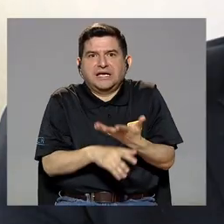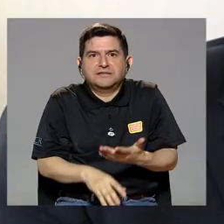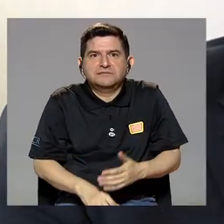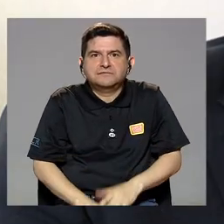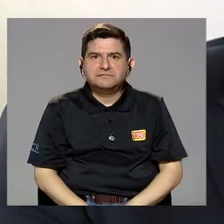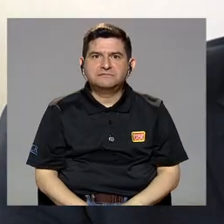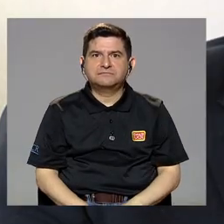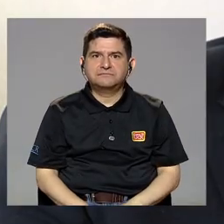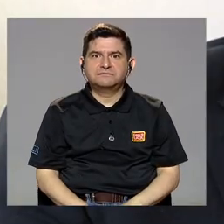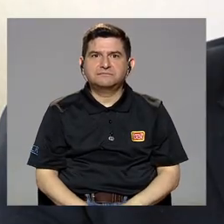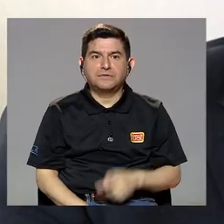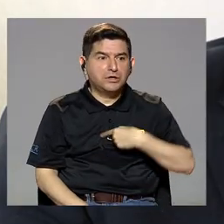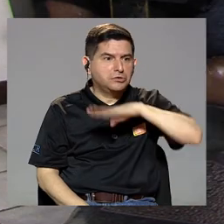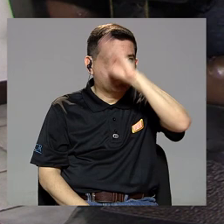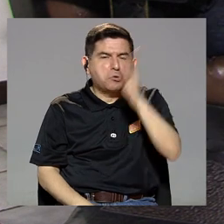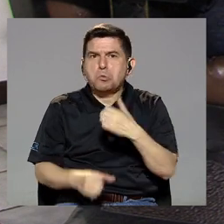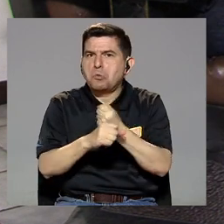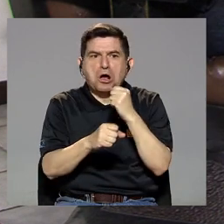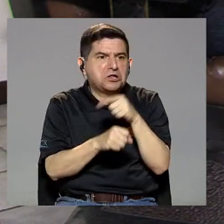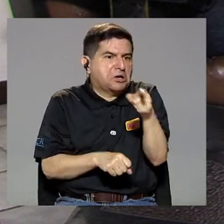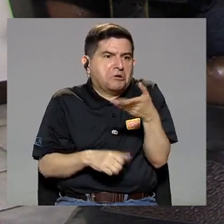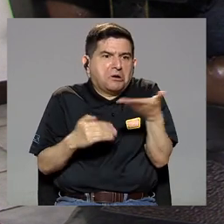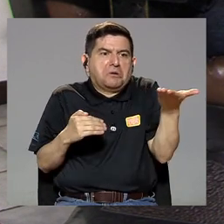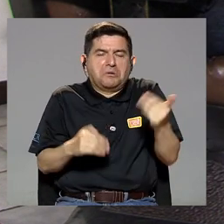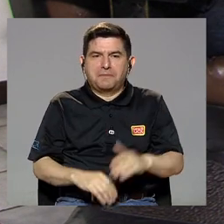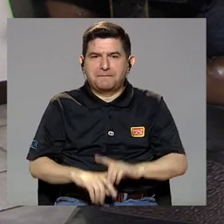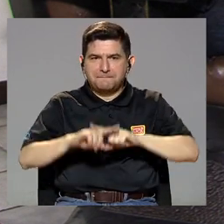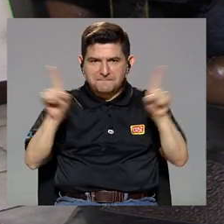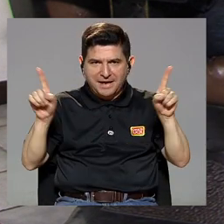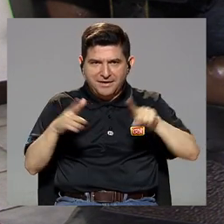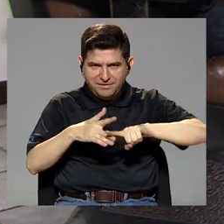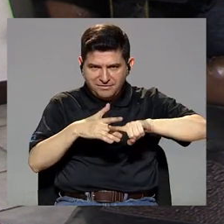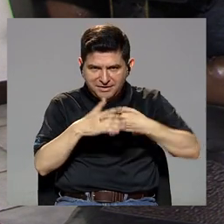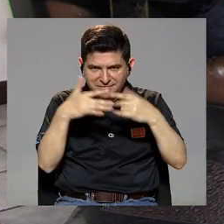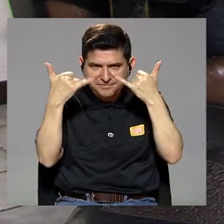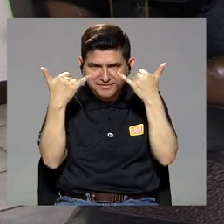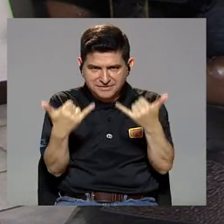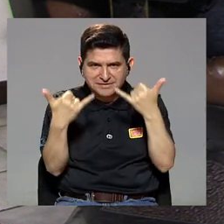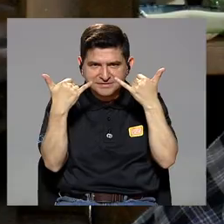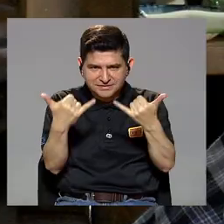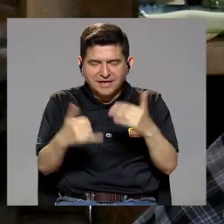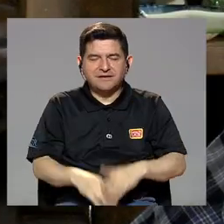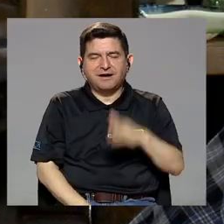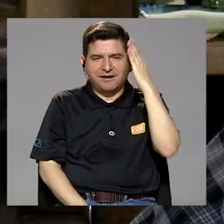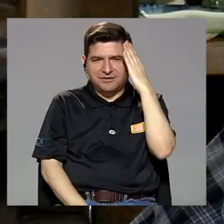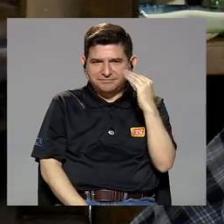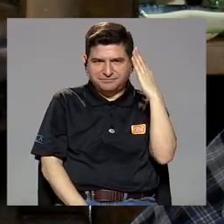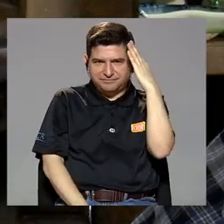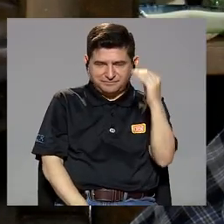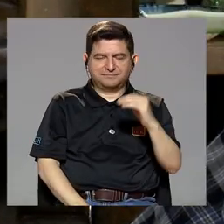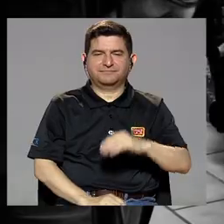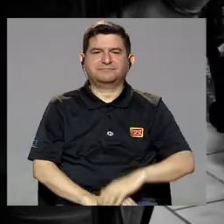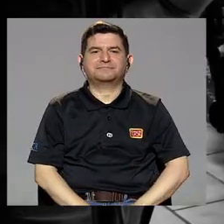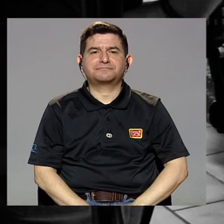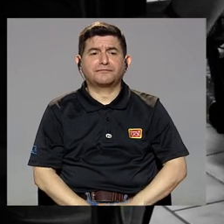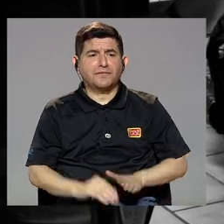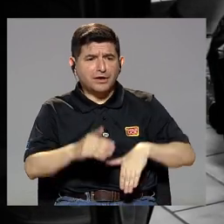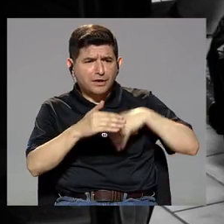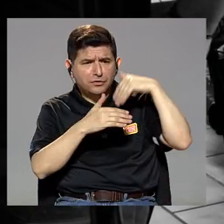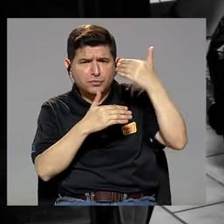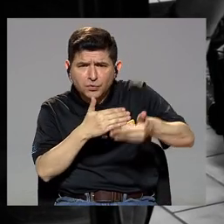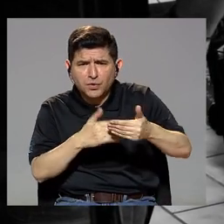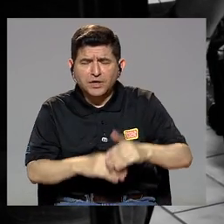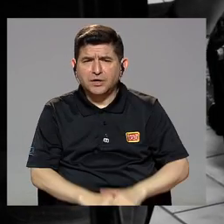yo nunca había trabajado en eso pero empecé ahí a tener la la experiencia y después de eso